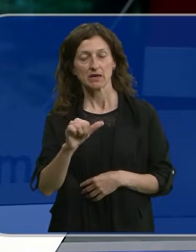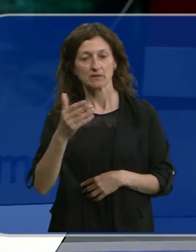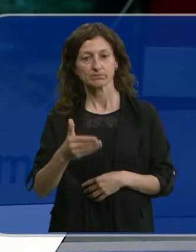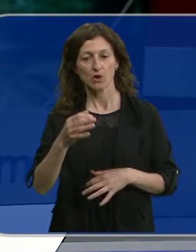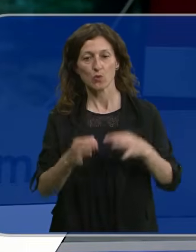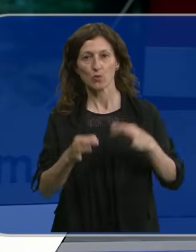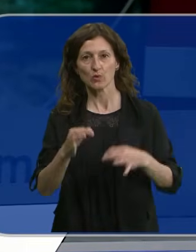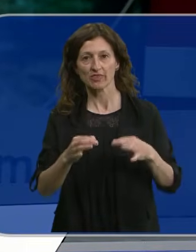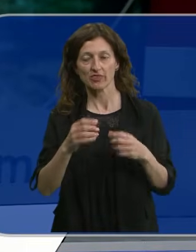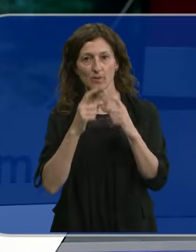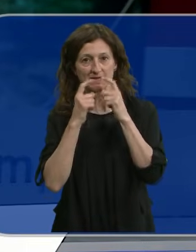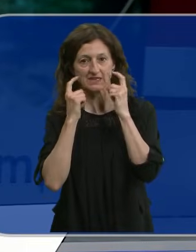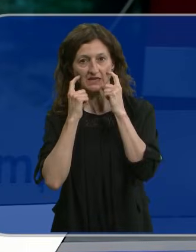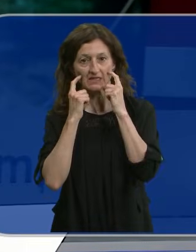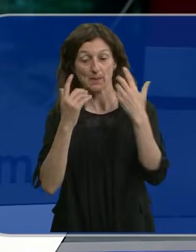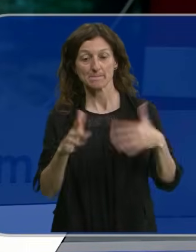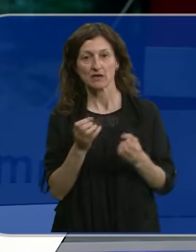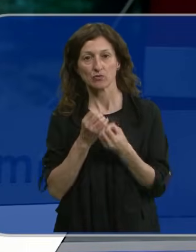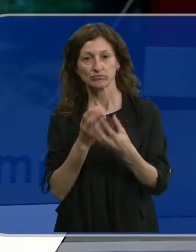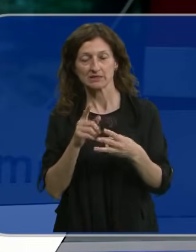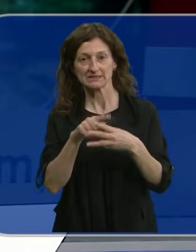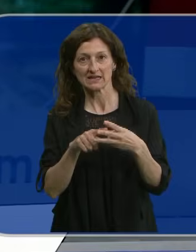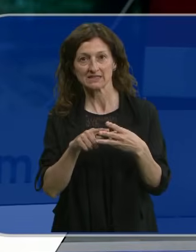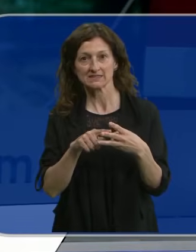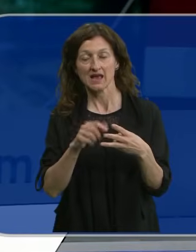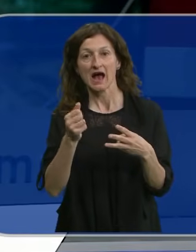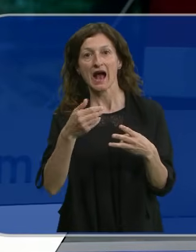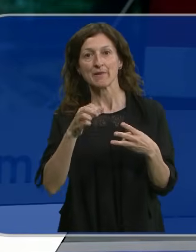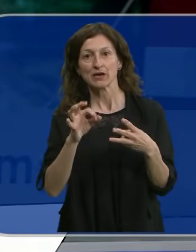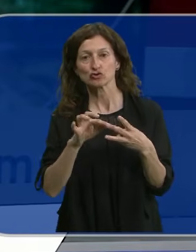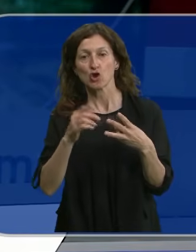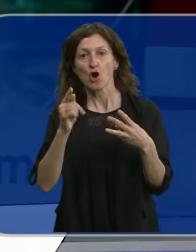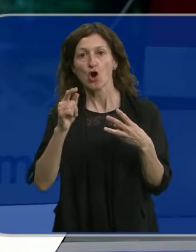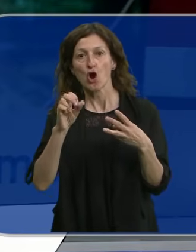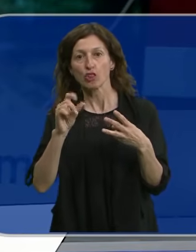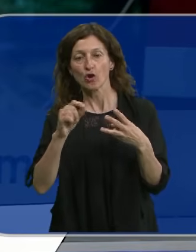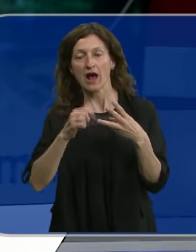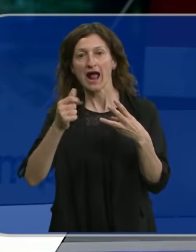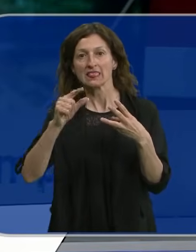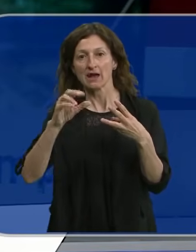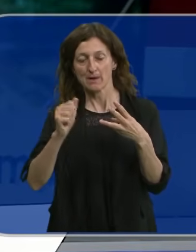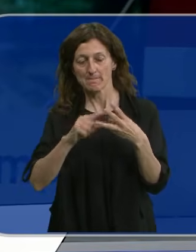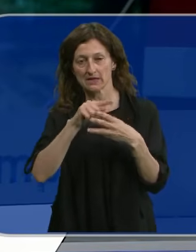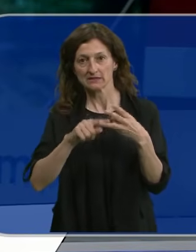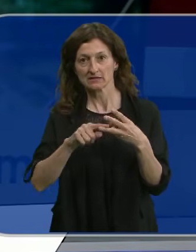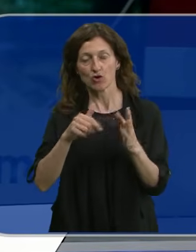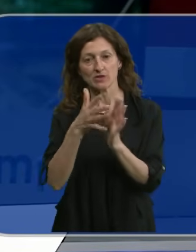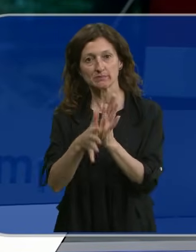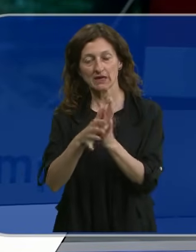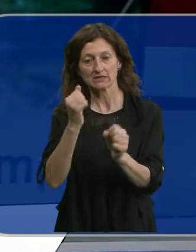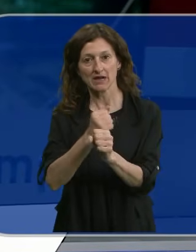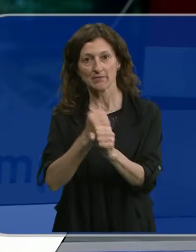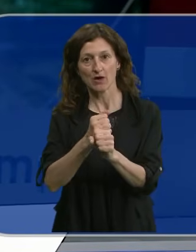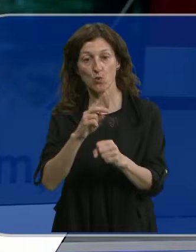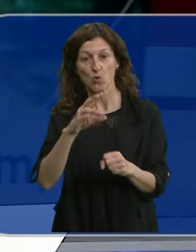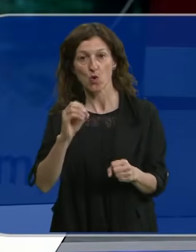el juicio de la trama Mascarillas. El miércoles declaran los tres acusados, José Luis Ábalos, Koldo García y Víctor de Aldama. Hoy han explicado su trabajo